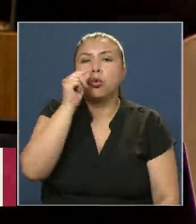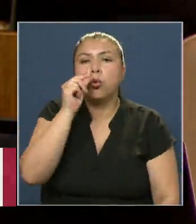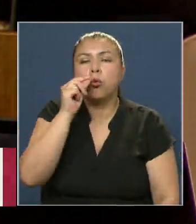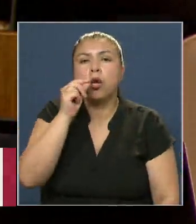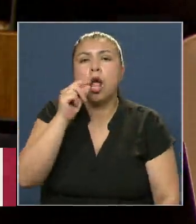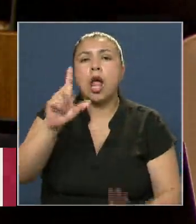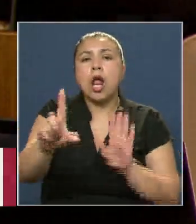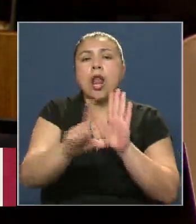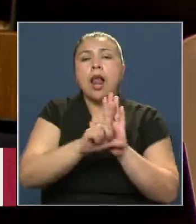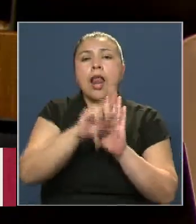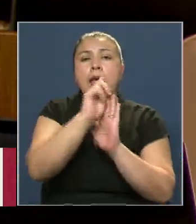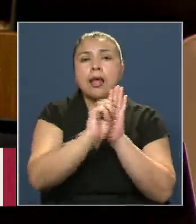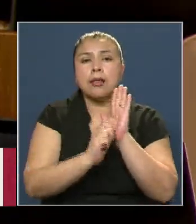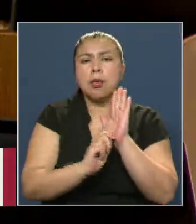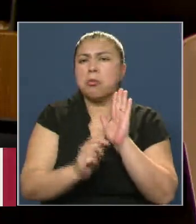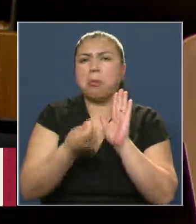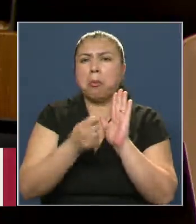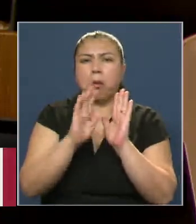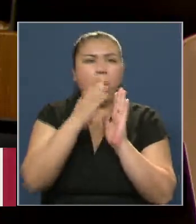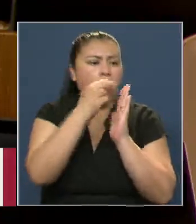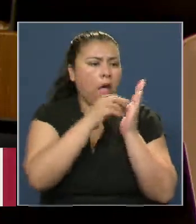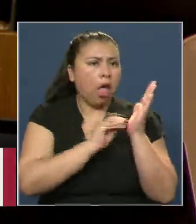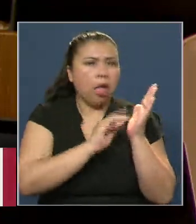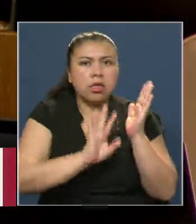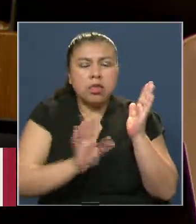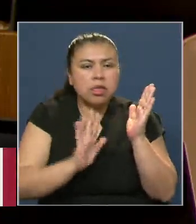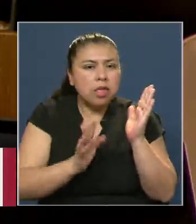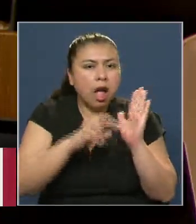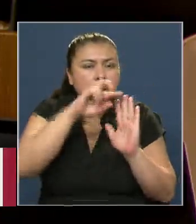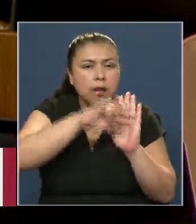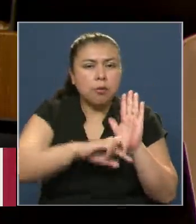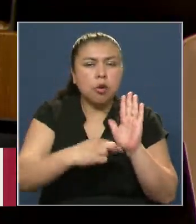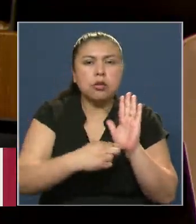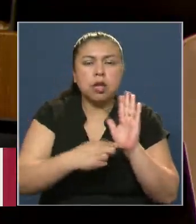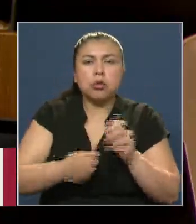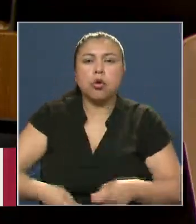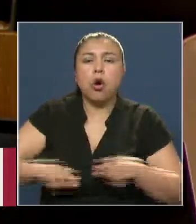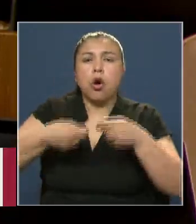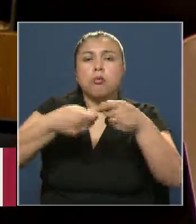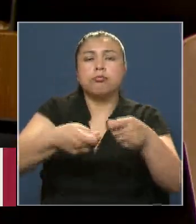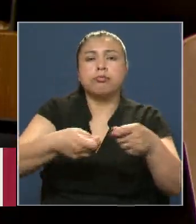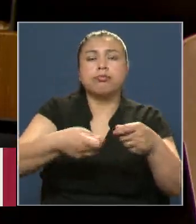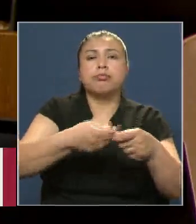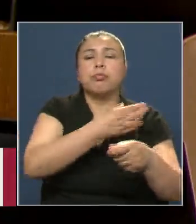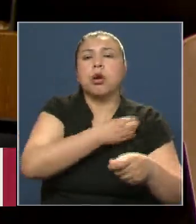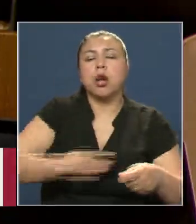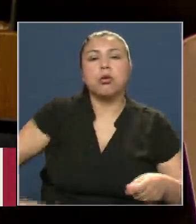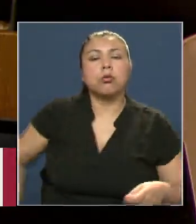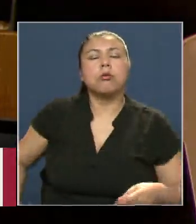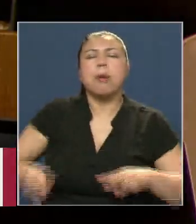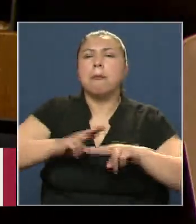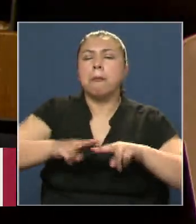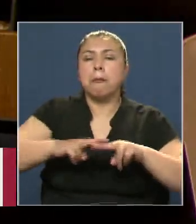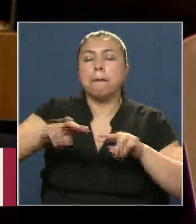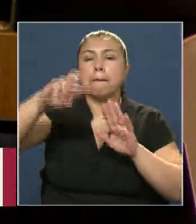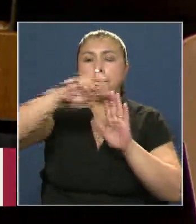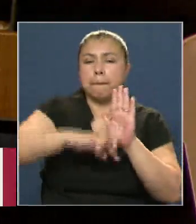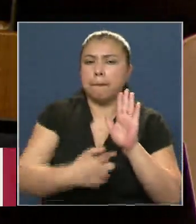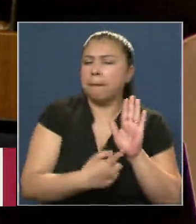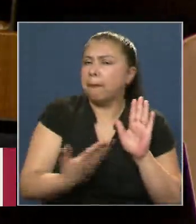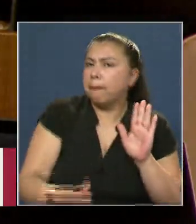y la ley de presupuestos no contempla recurso alguno en el proyecto enviado por el Ejecutivo para que se ejecute este proyecto.